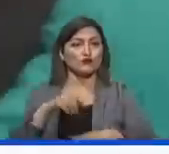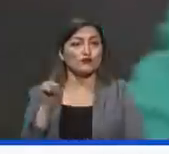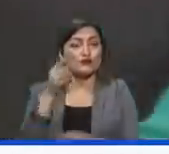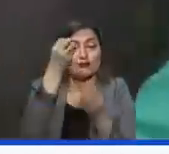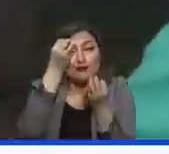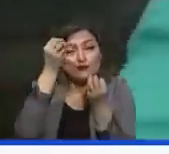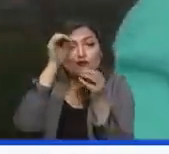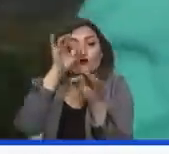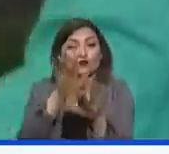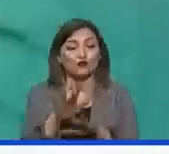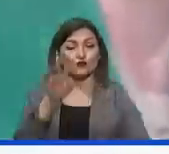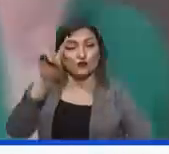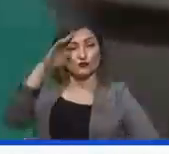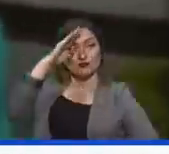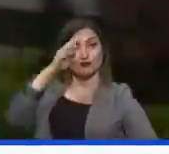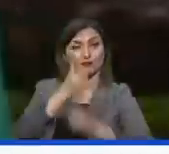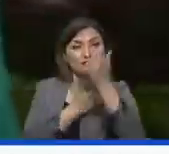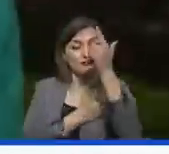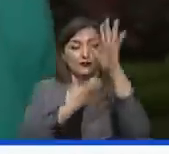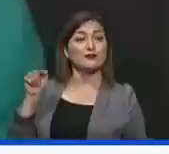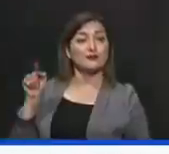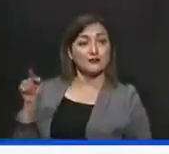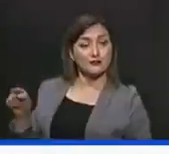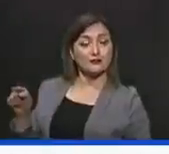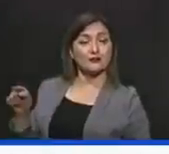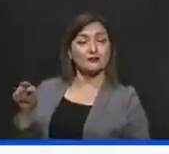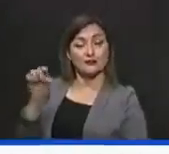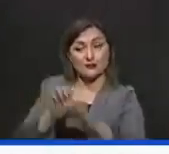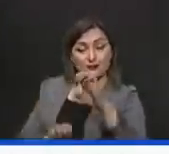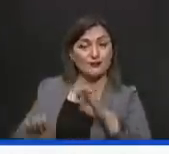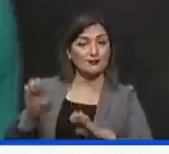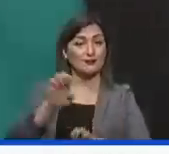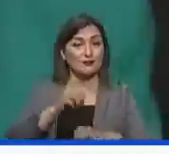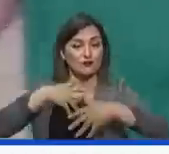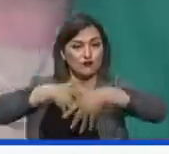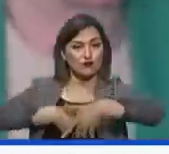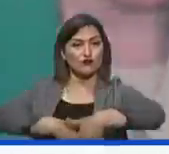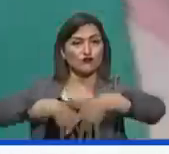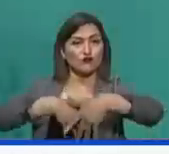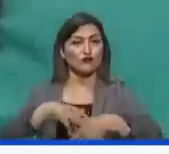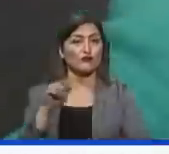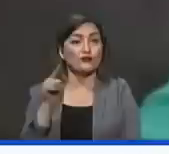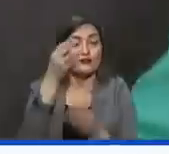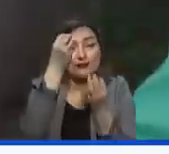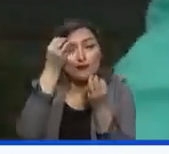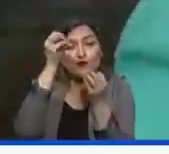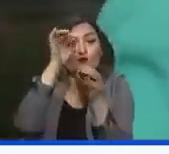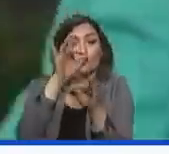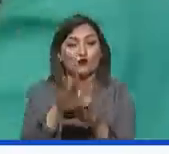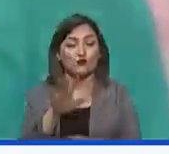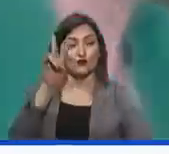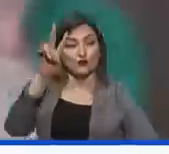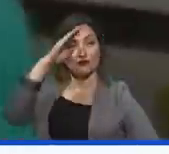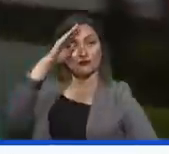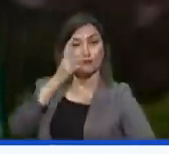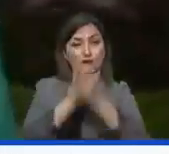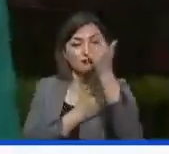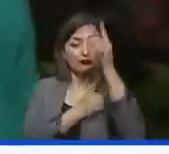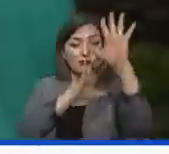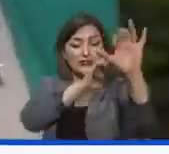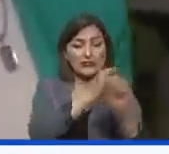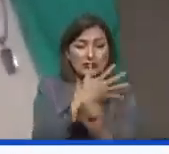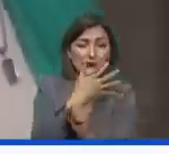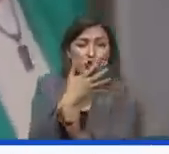es fue la ministra de gobierno alexandra vela quien en la evaluación de la jornada ya informó que los dos militares que habían sido